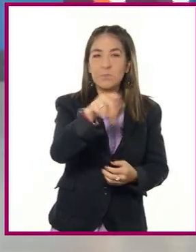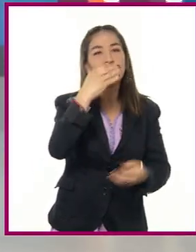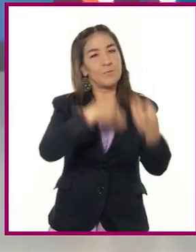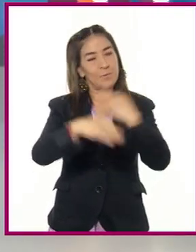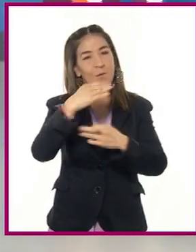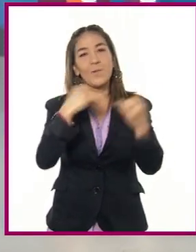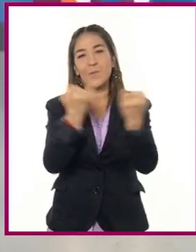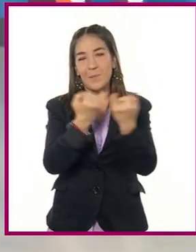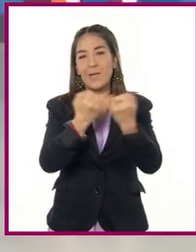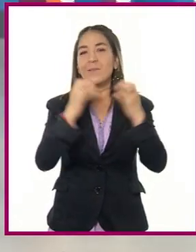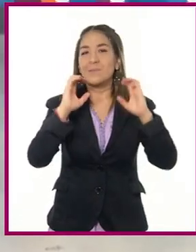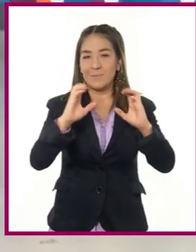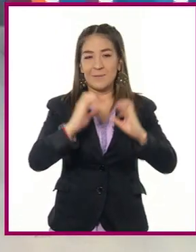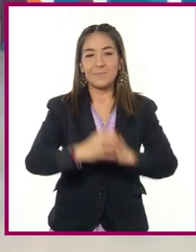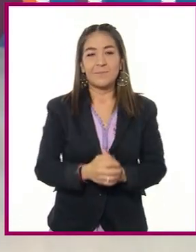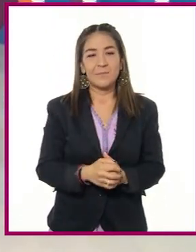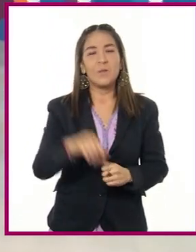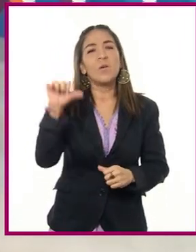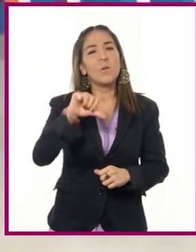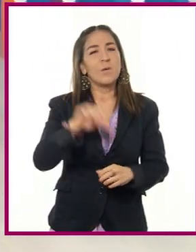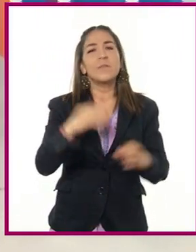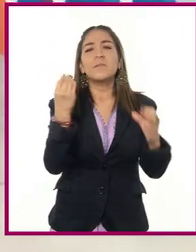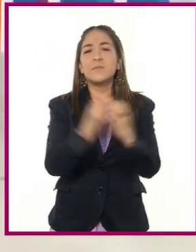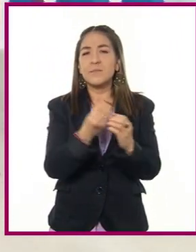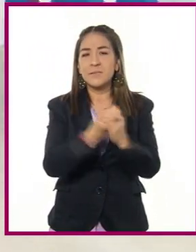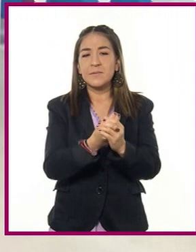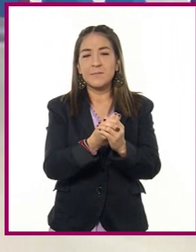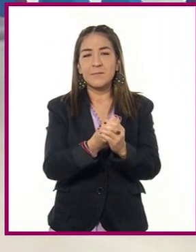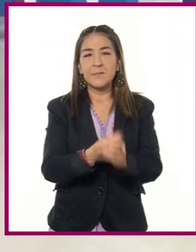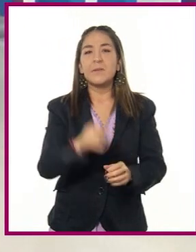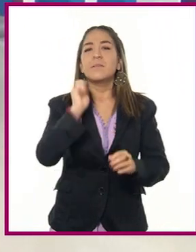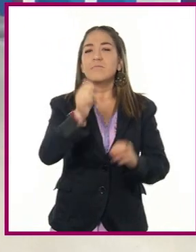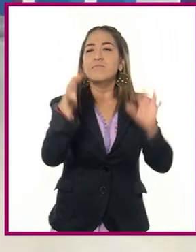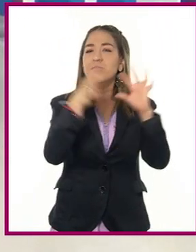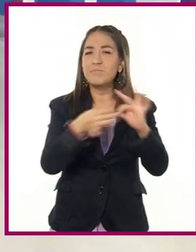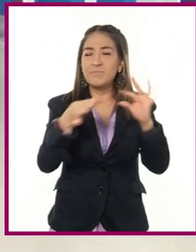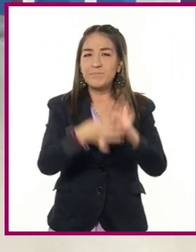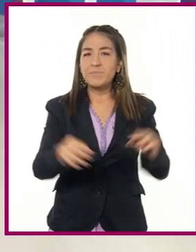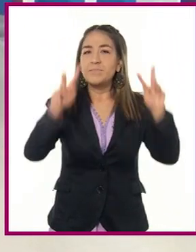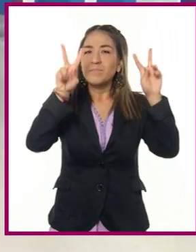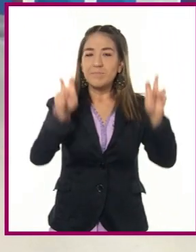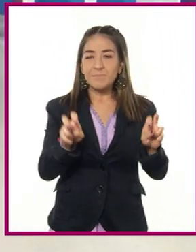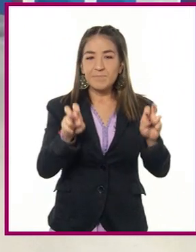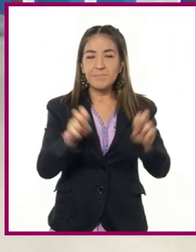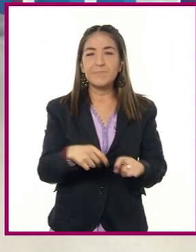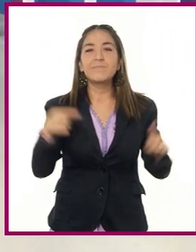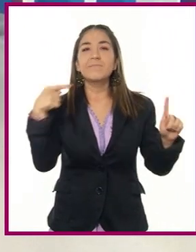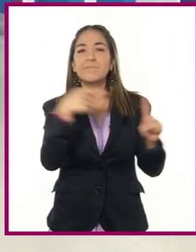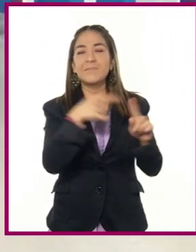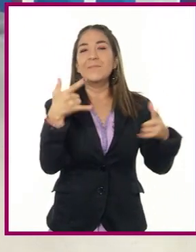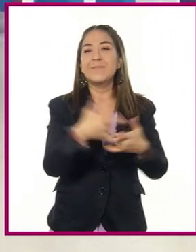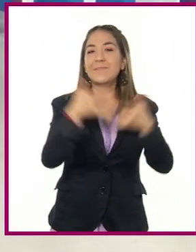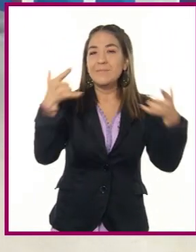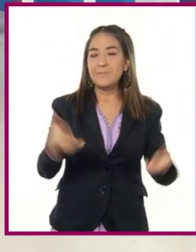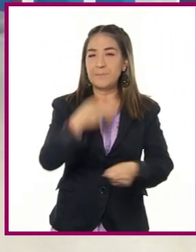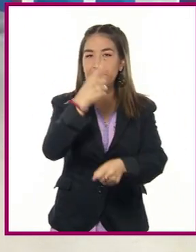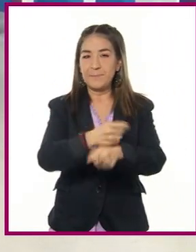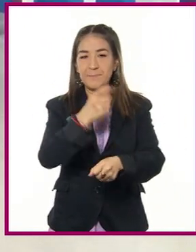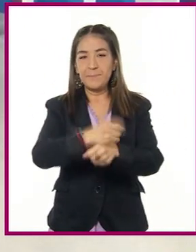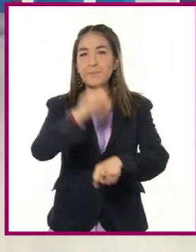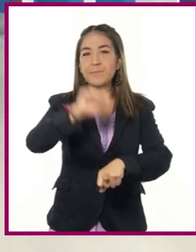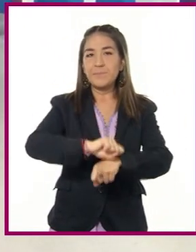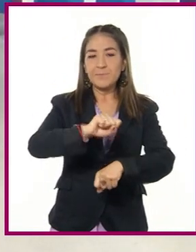los demás. En la sesión del día de hoy abordaremos un tema perteneciente a la asignatura Historia Primer